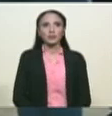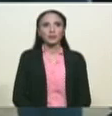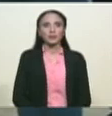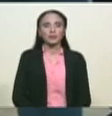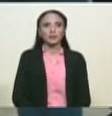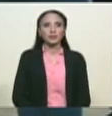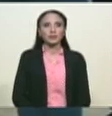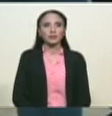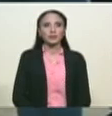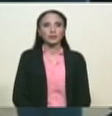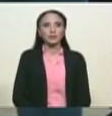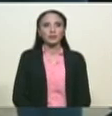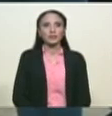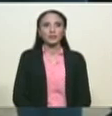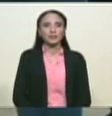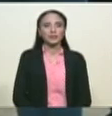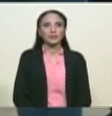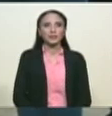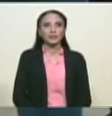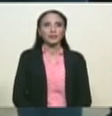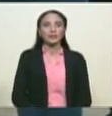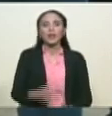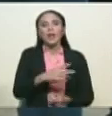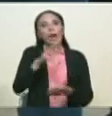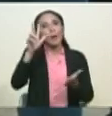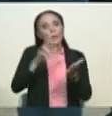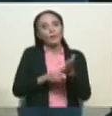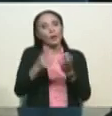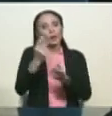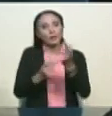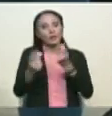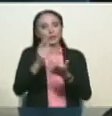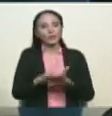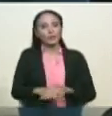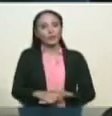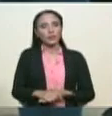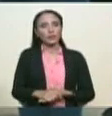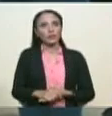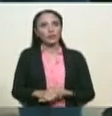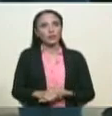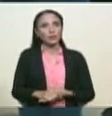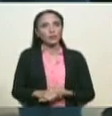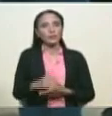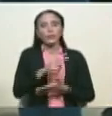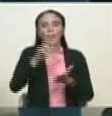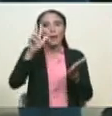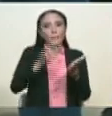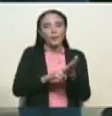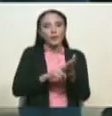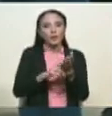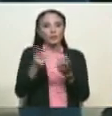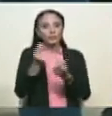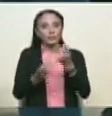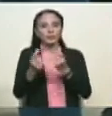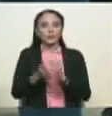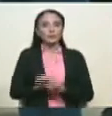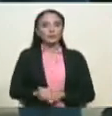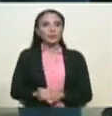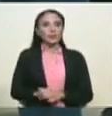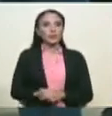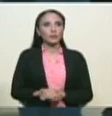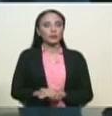estos recursos fueron aprobados por usted el año pasado en el marco del aniversario del Frente Francisco de Miranda. Nos encontramos